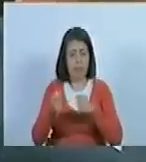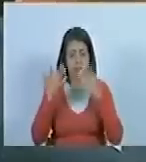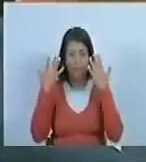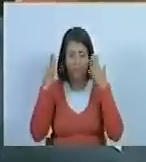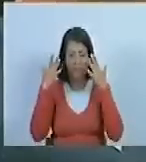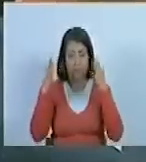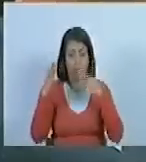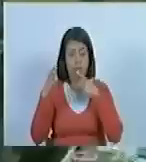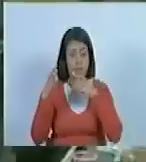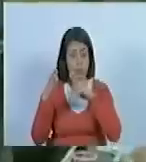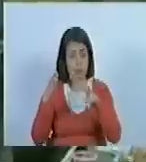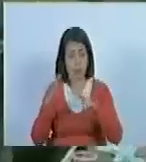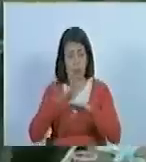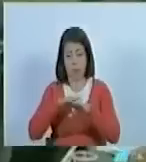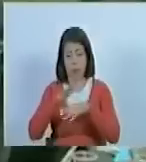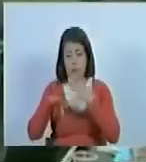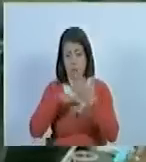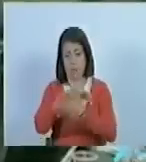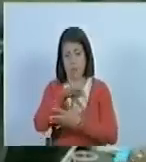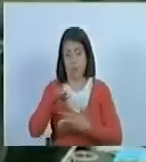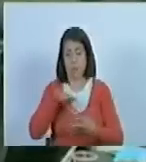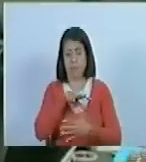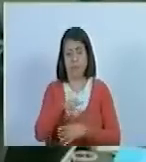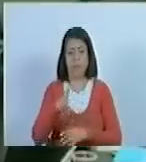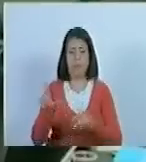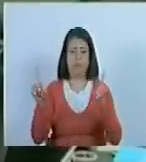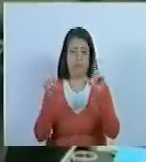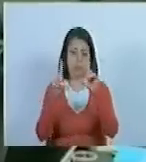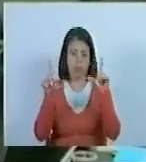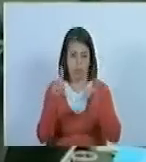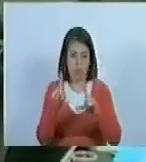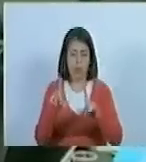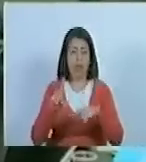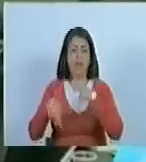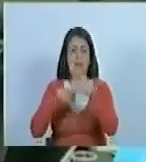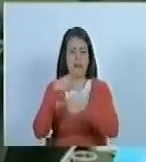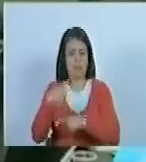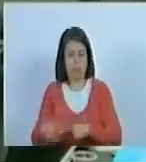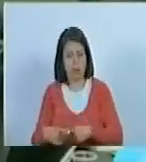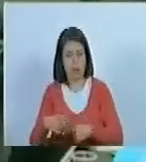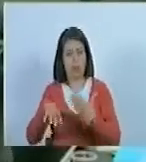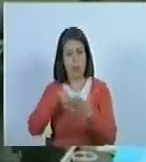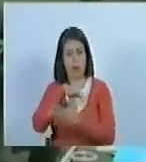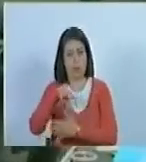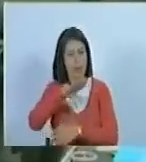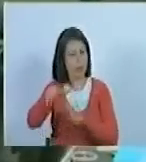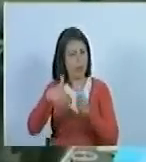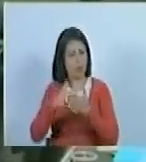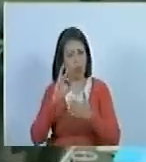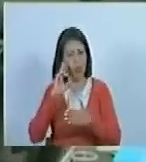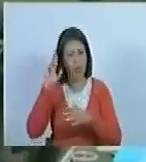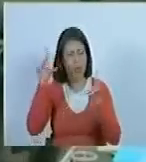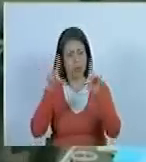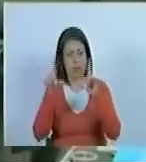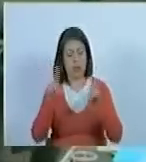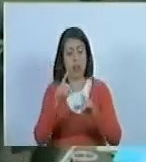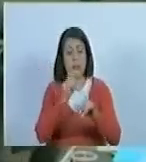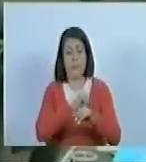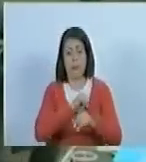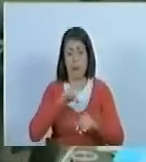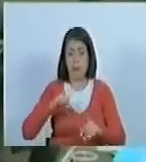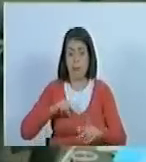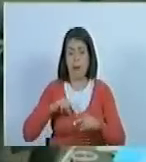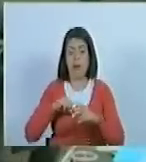que se vieron afectados. Posteriormente se vieron afectadas las televisoras, posteriormente se vieron afectados todos los medios de comunicación públicos y